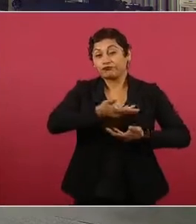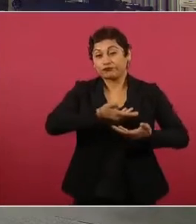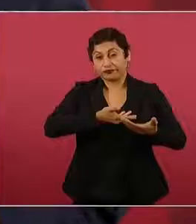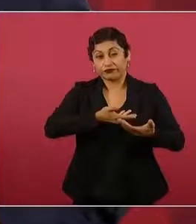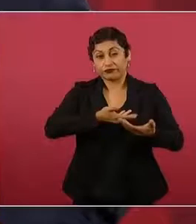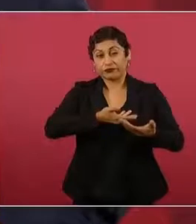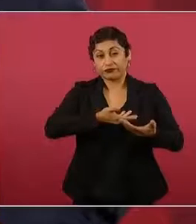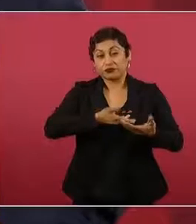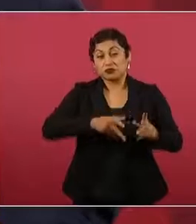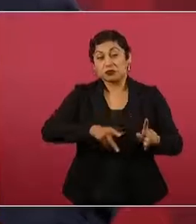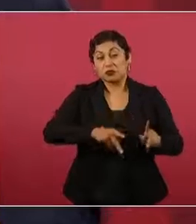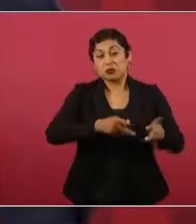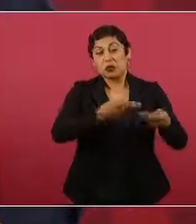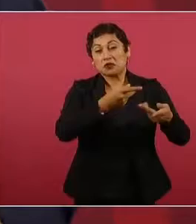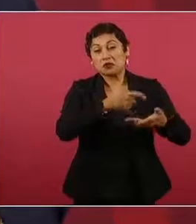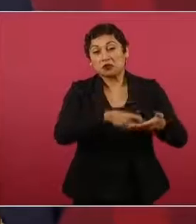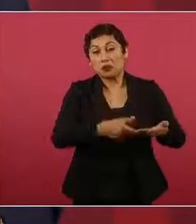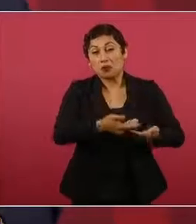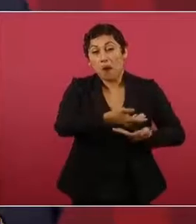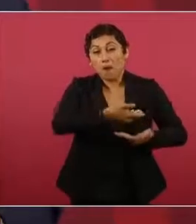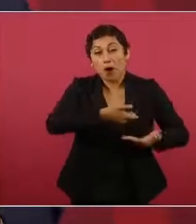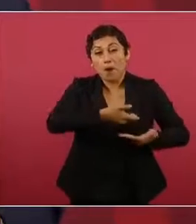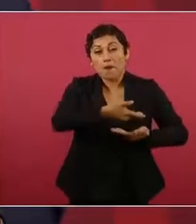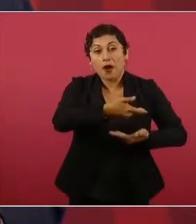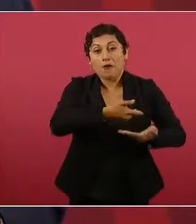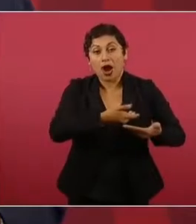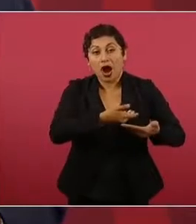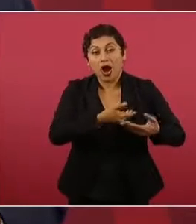más importante del mundo